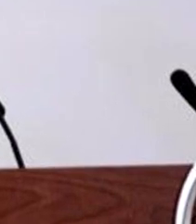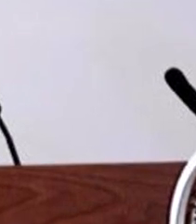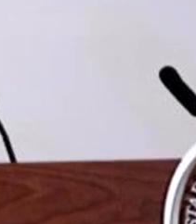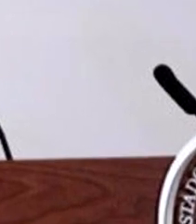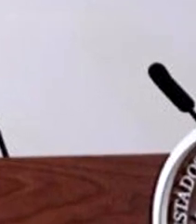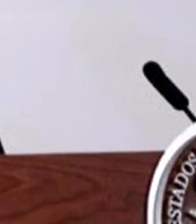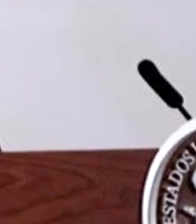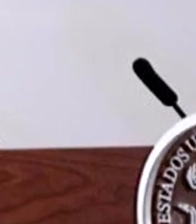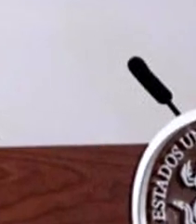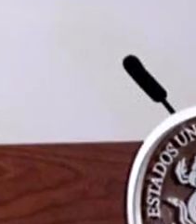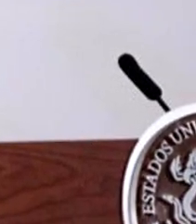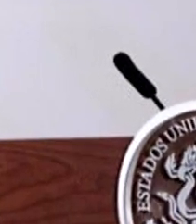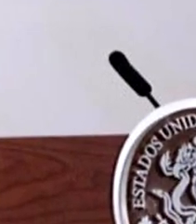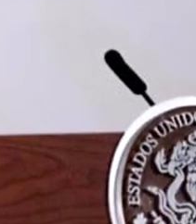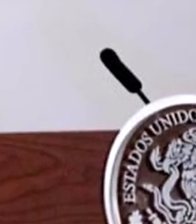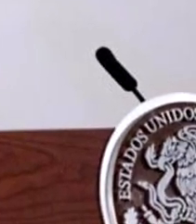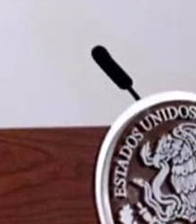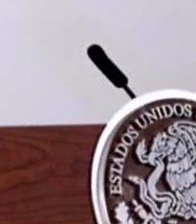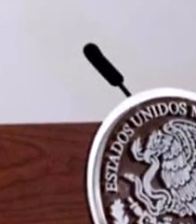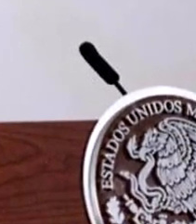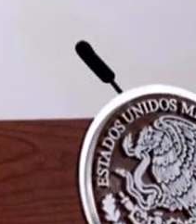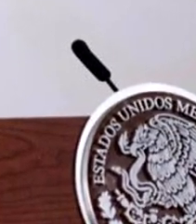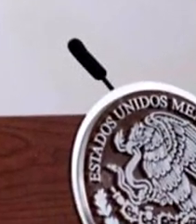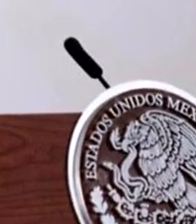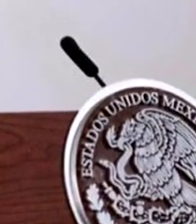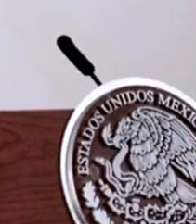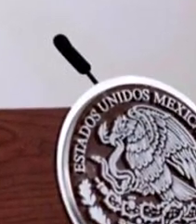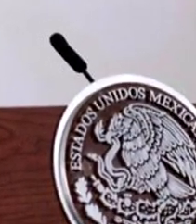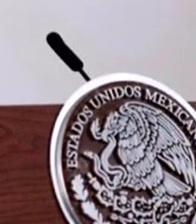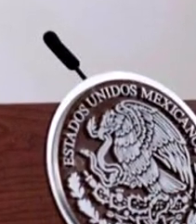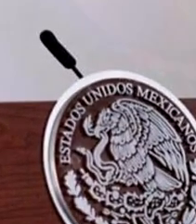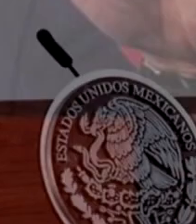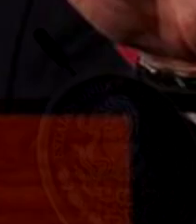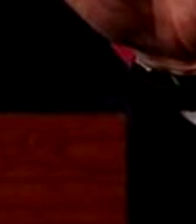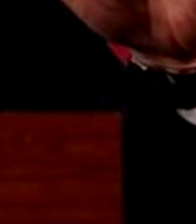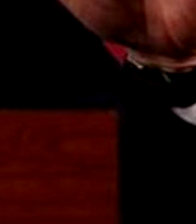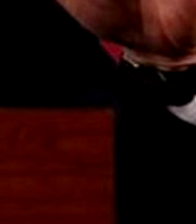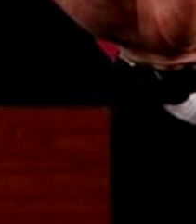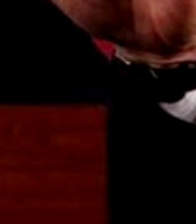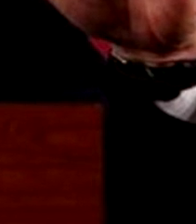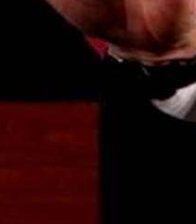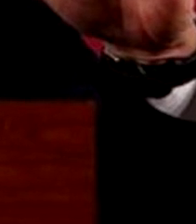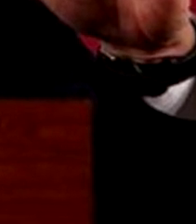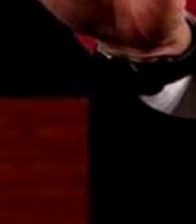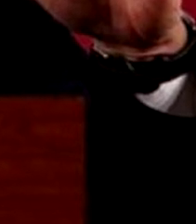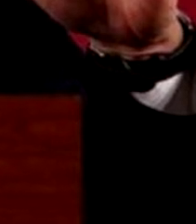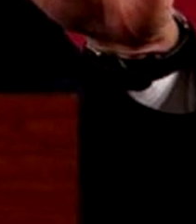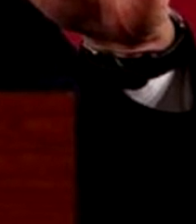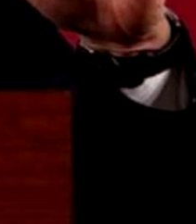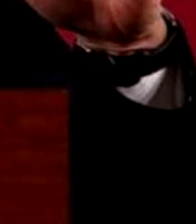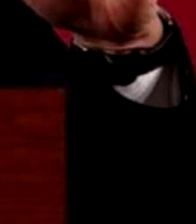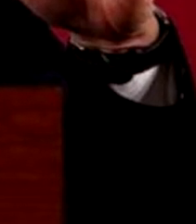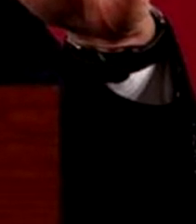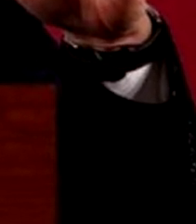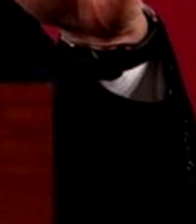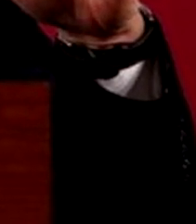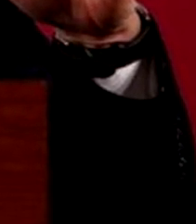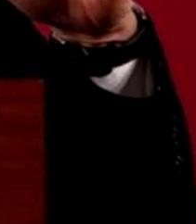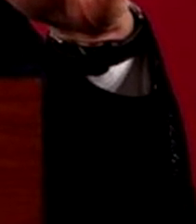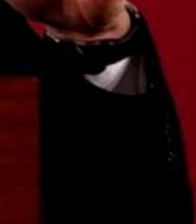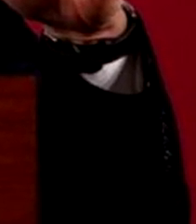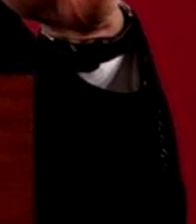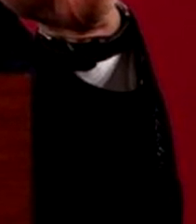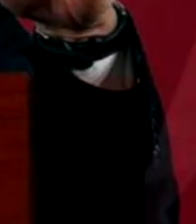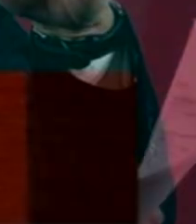El gobernador del estado de Puebla, Sergio Salomón Céspedes Peregrina, dio a conocer que este sábado 27 de enero se recibirá en Puebla